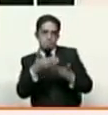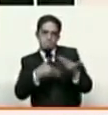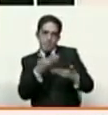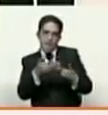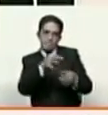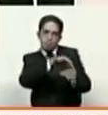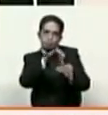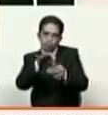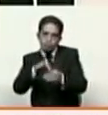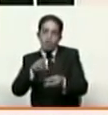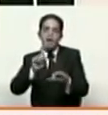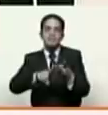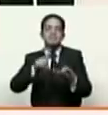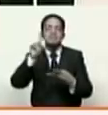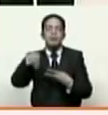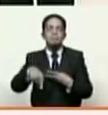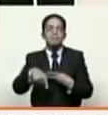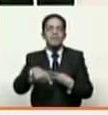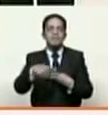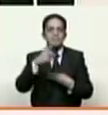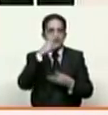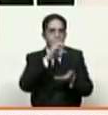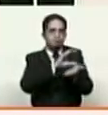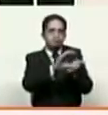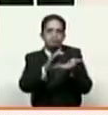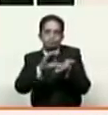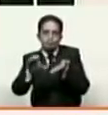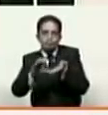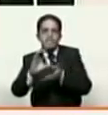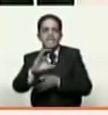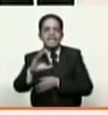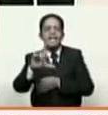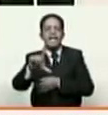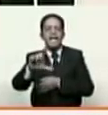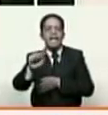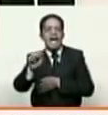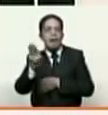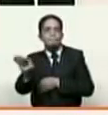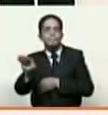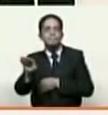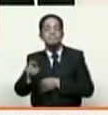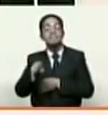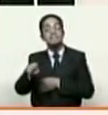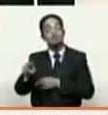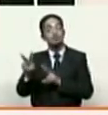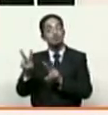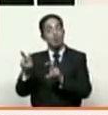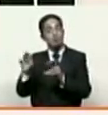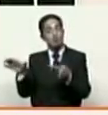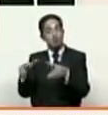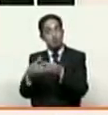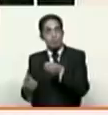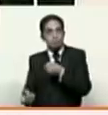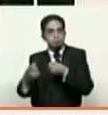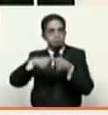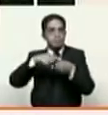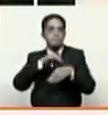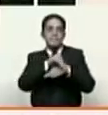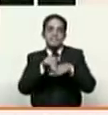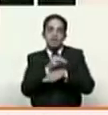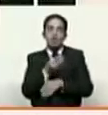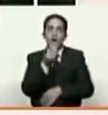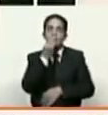garantizar la distribución de las CLAP. Así que ese nuevo equipo que ha llegado al Ministerio de Alimentación, bueno,